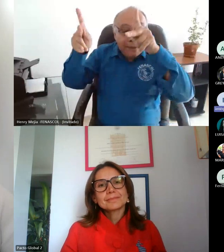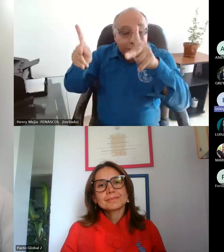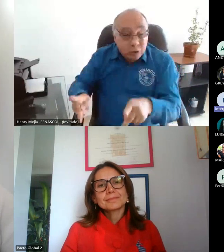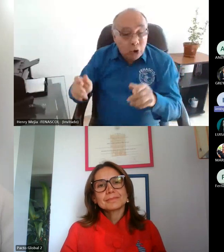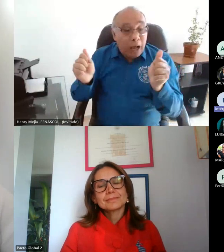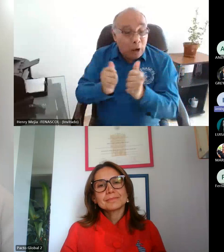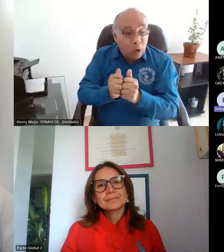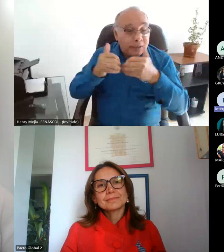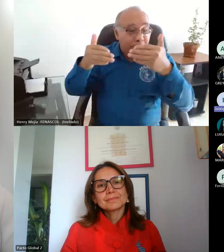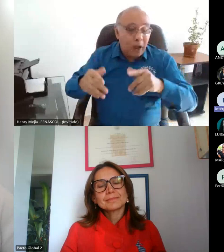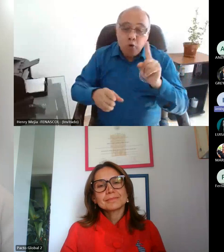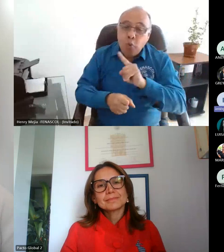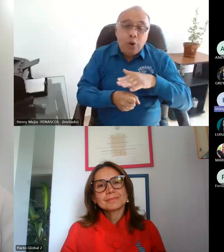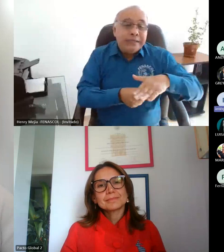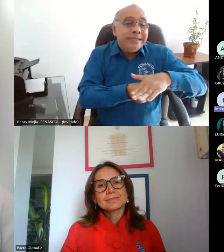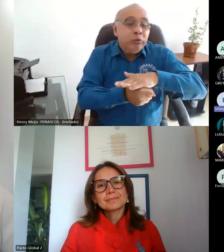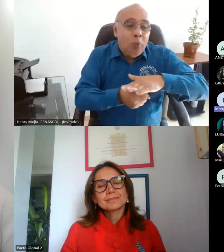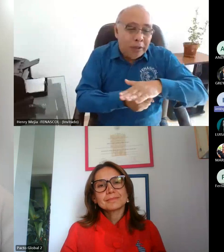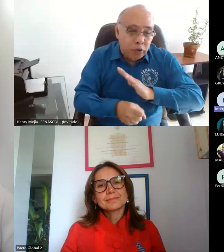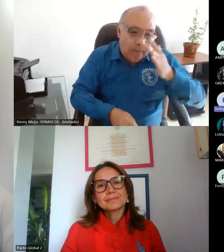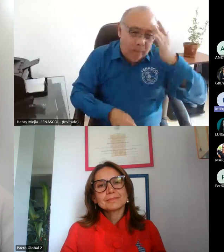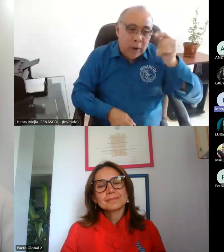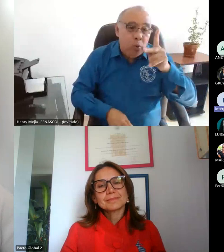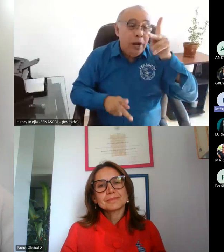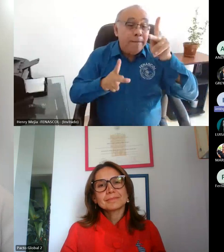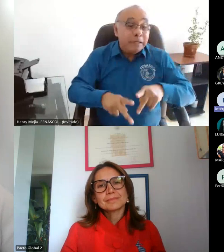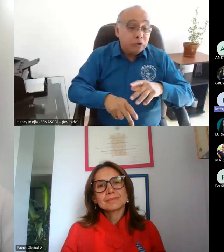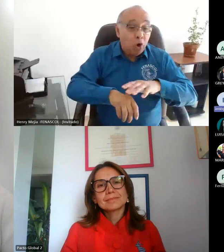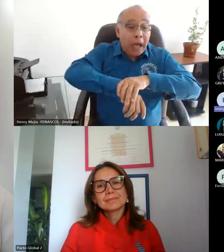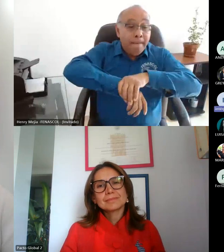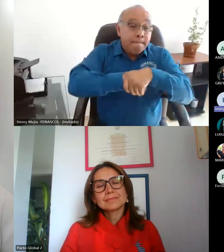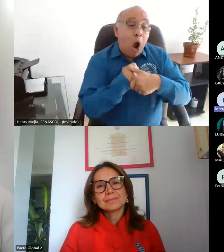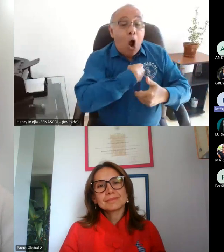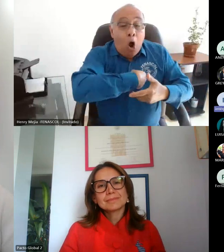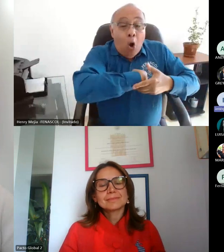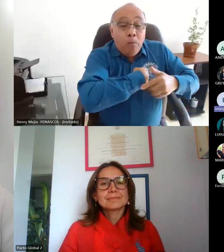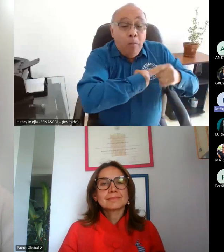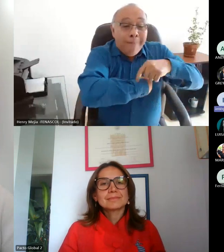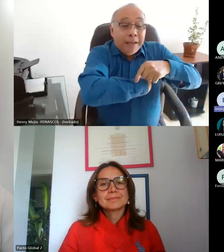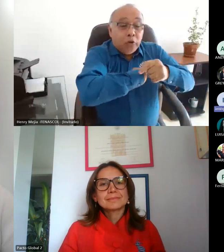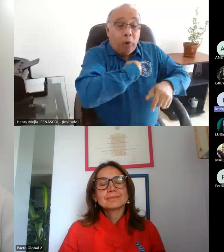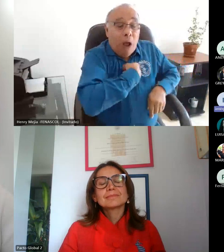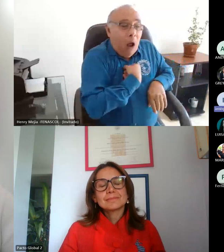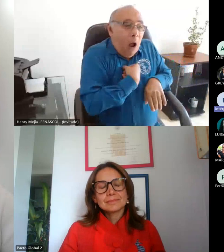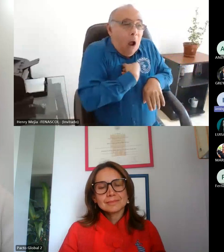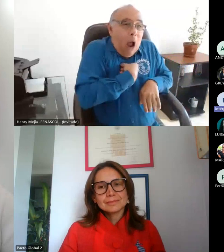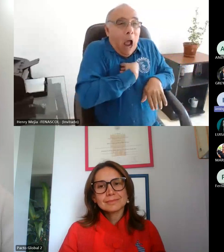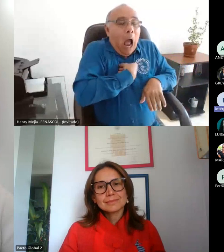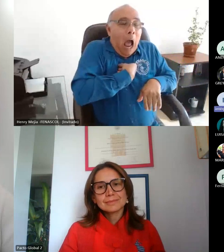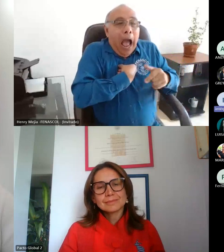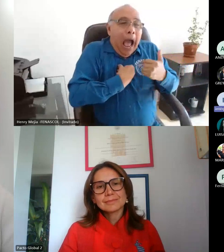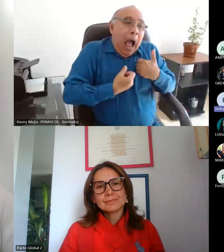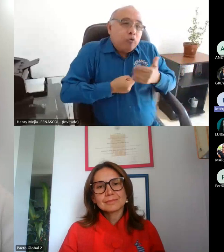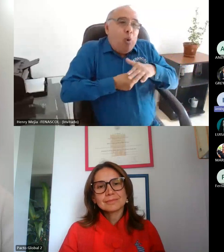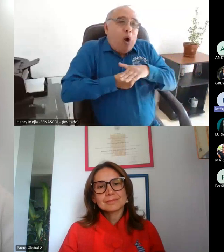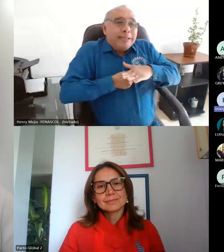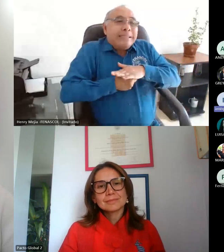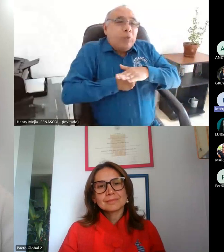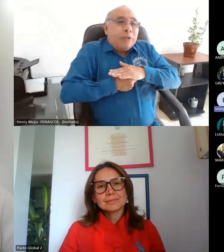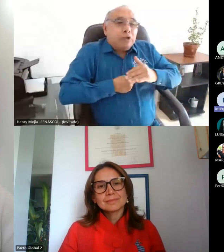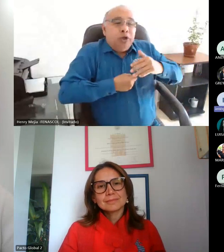discapacidad y y no pues finalmente la convención manifiesta que no es una situación Sí porque pues si